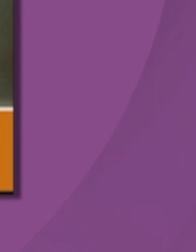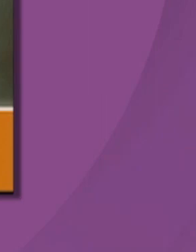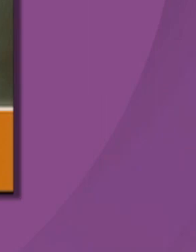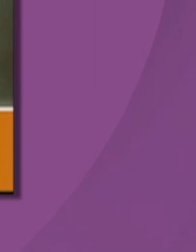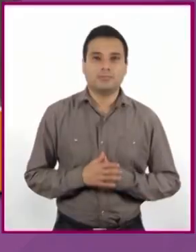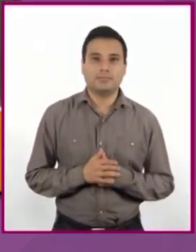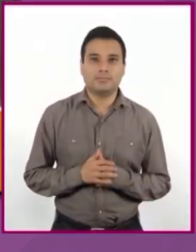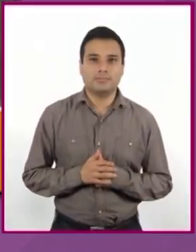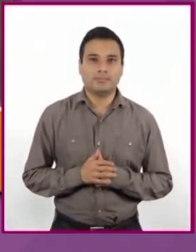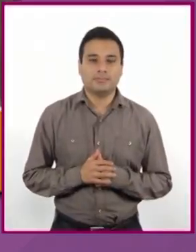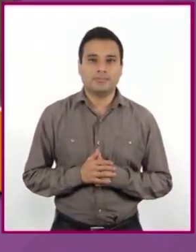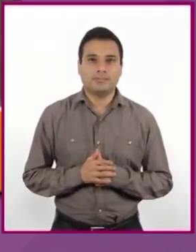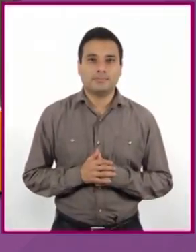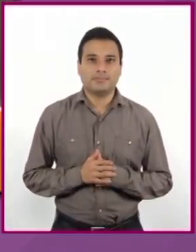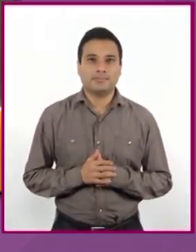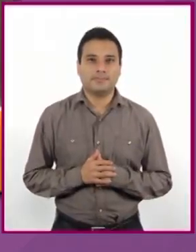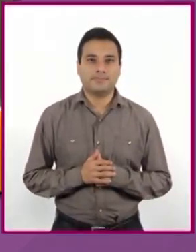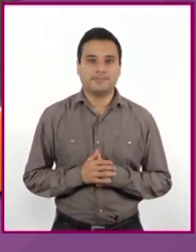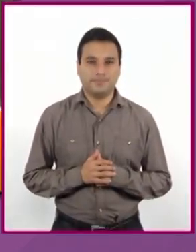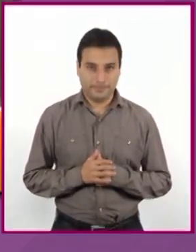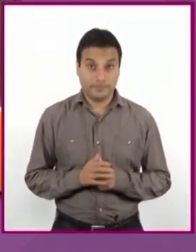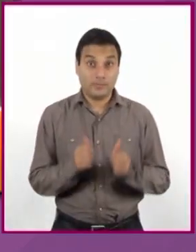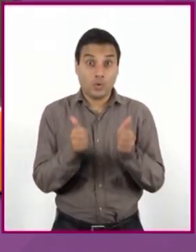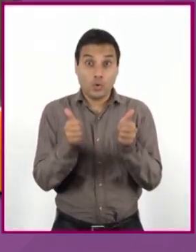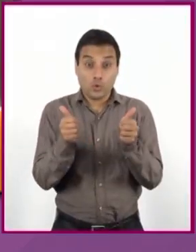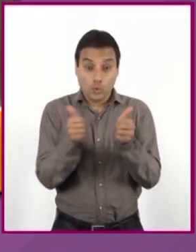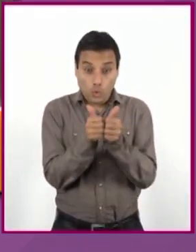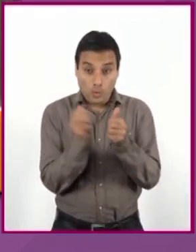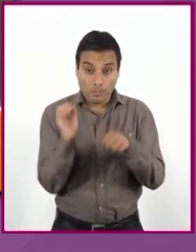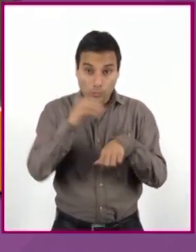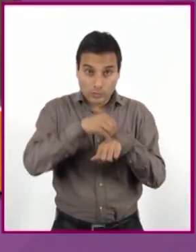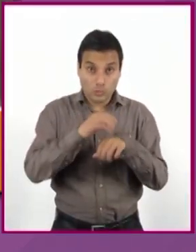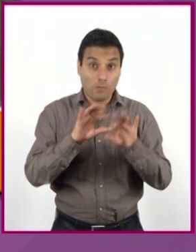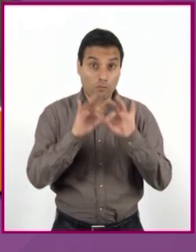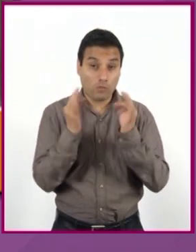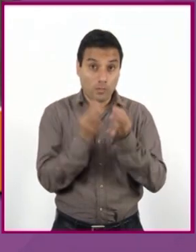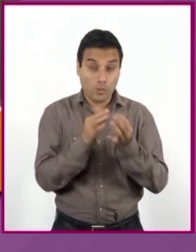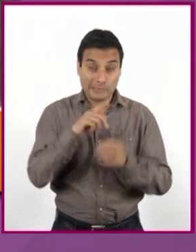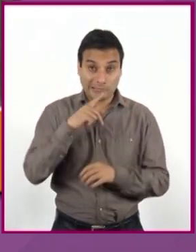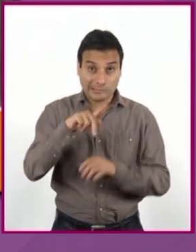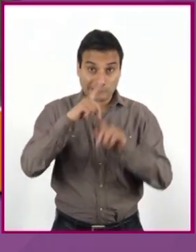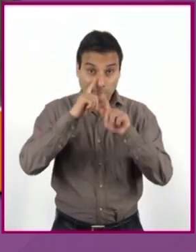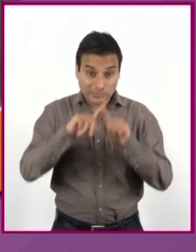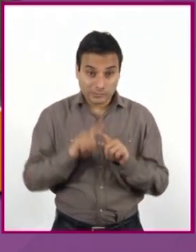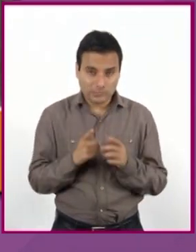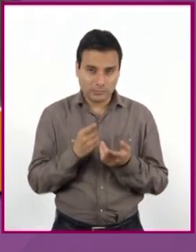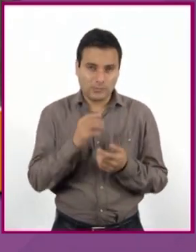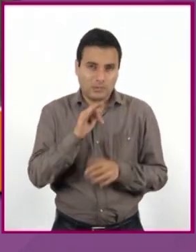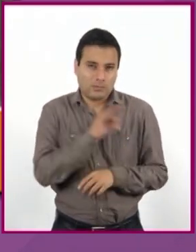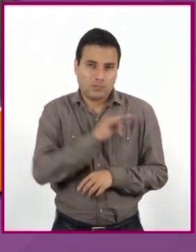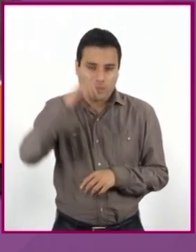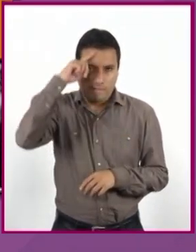La comprensión de las fórmulas de los compuestos se facilita con el modelo tridimensional.